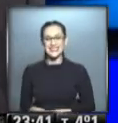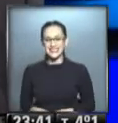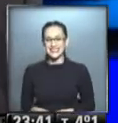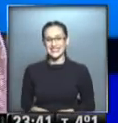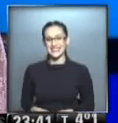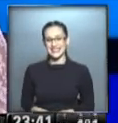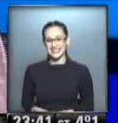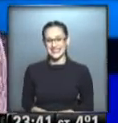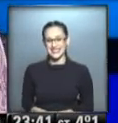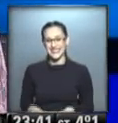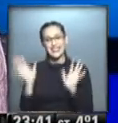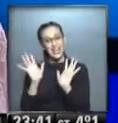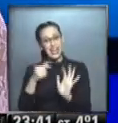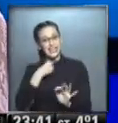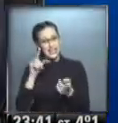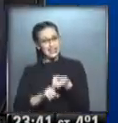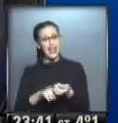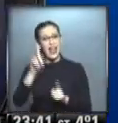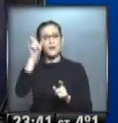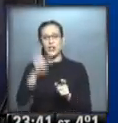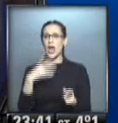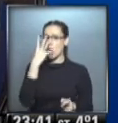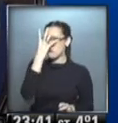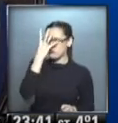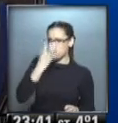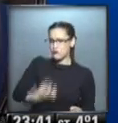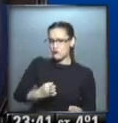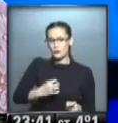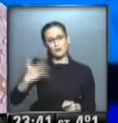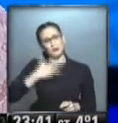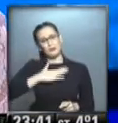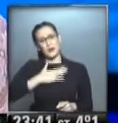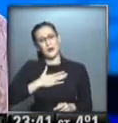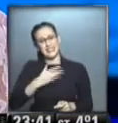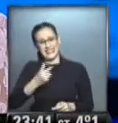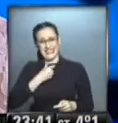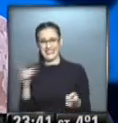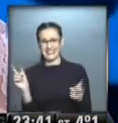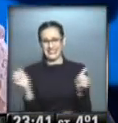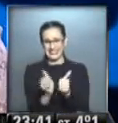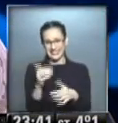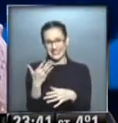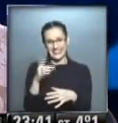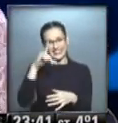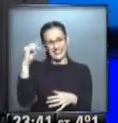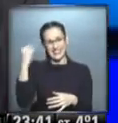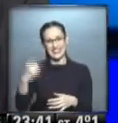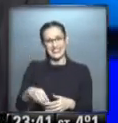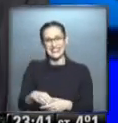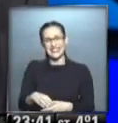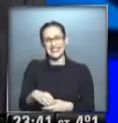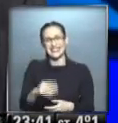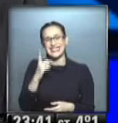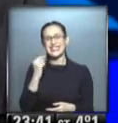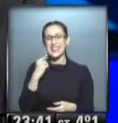¡Epa! Está bueno, claro. Bueno, veo algunas caras tristes por ahí, tranquilo, ¿qué va a hacer? Una cara de preocupado que no la estamos viendo. También. Yo